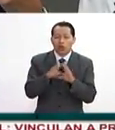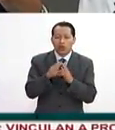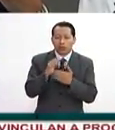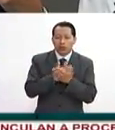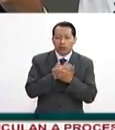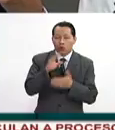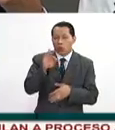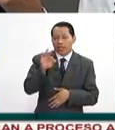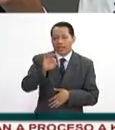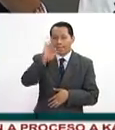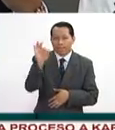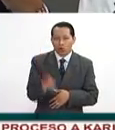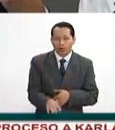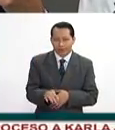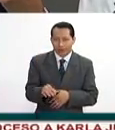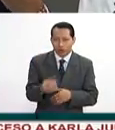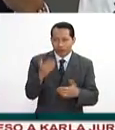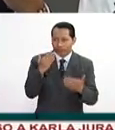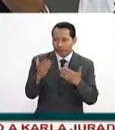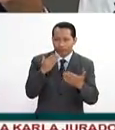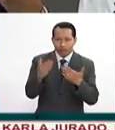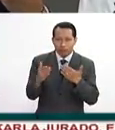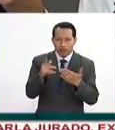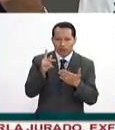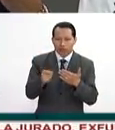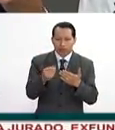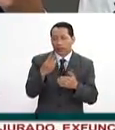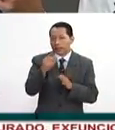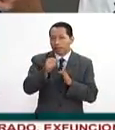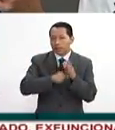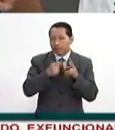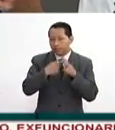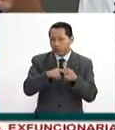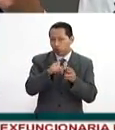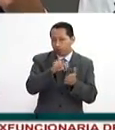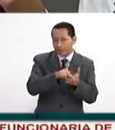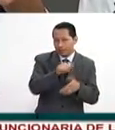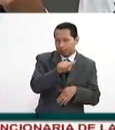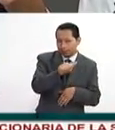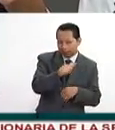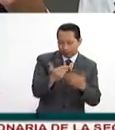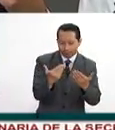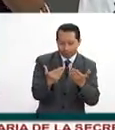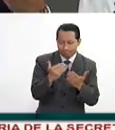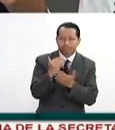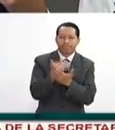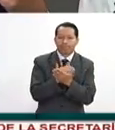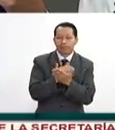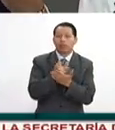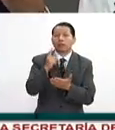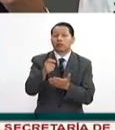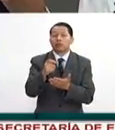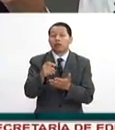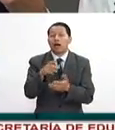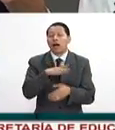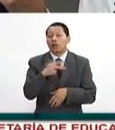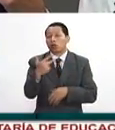del 40% con respecto al primer trimestre de 2016, por un monto